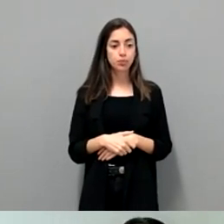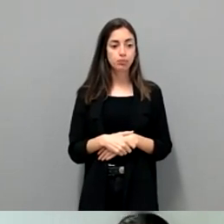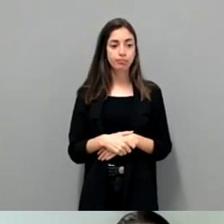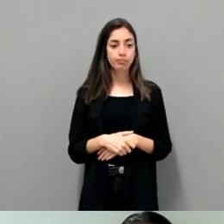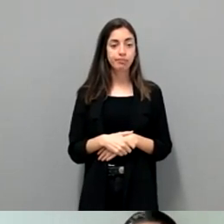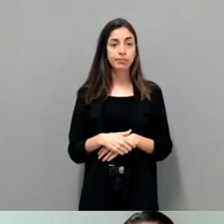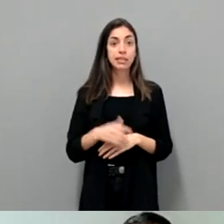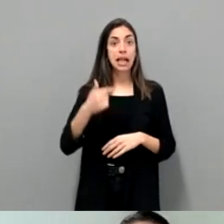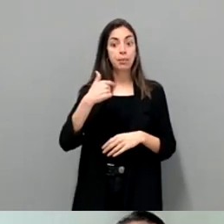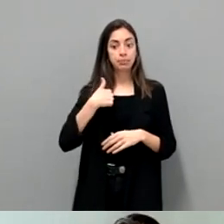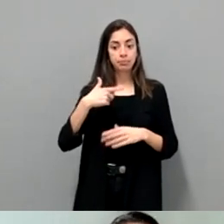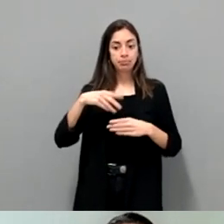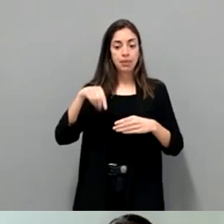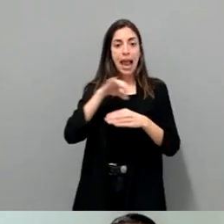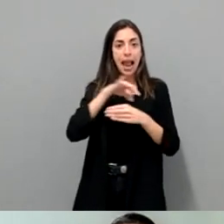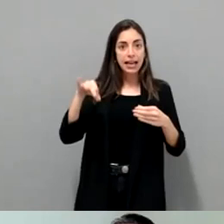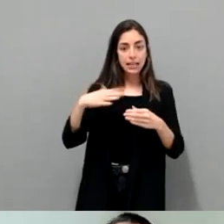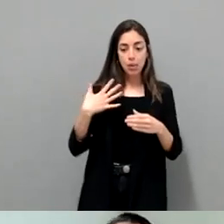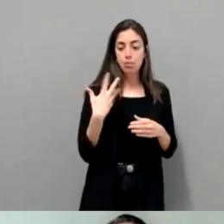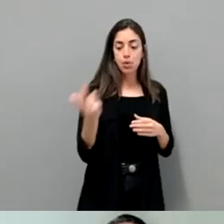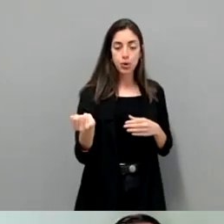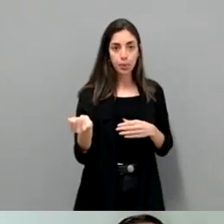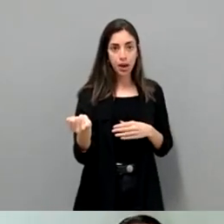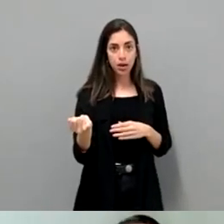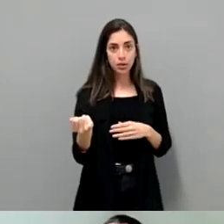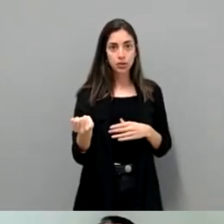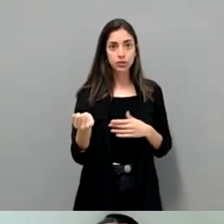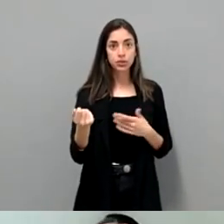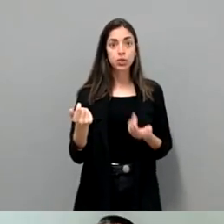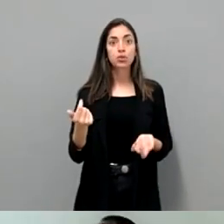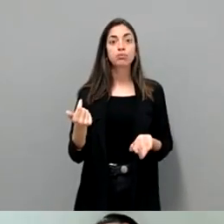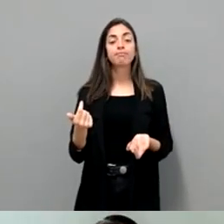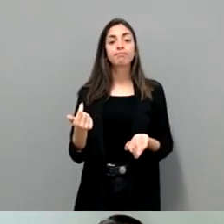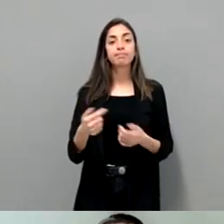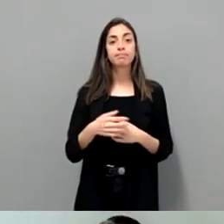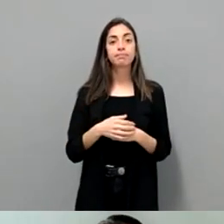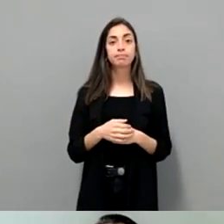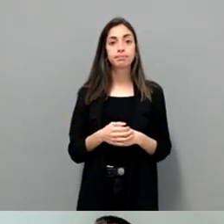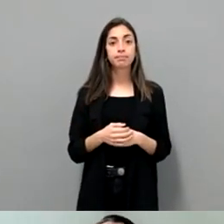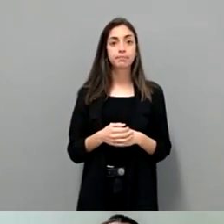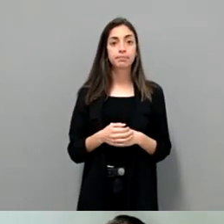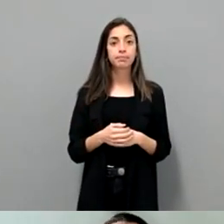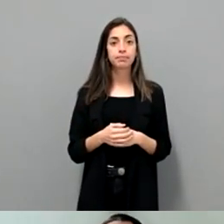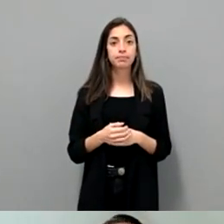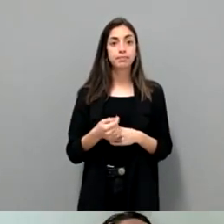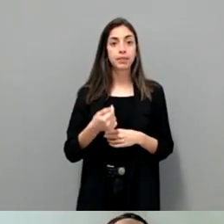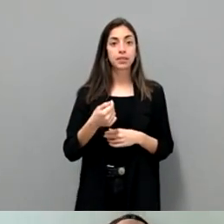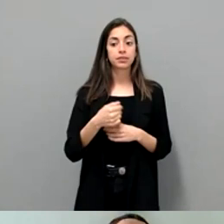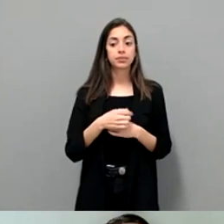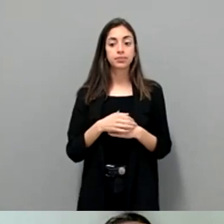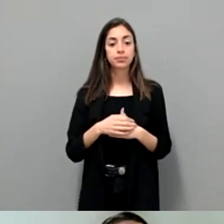Me robaron la cartera. Y fui a poner la denuncia a